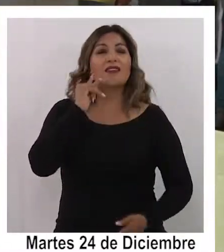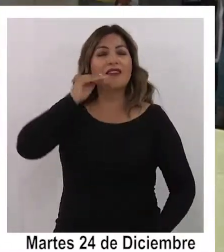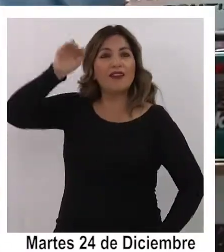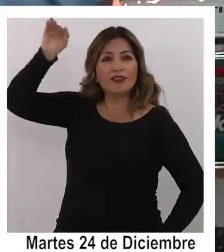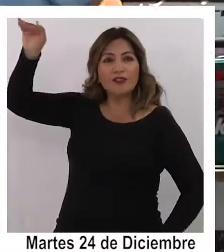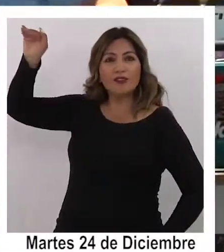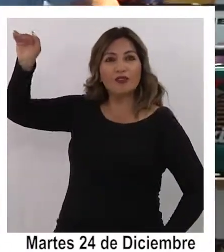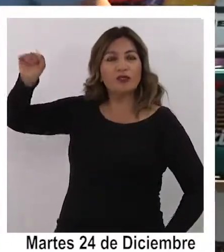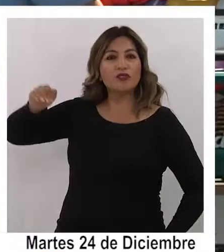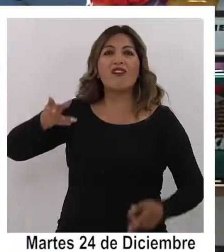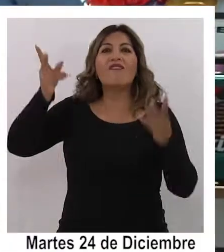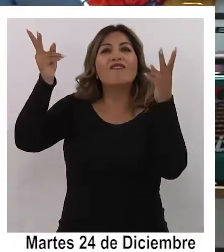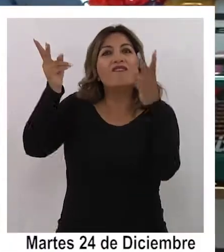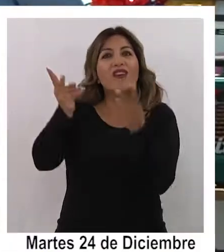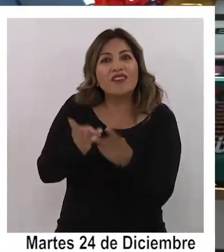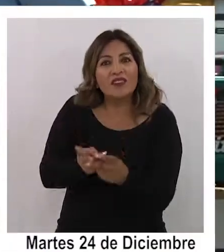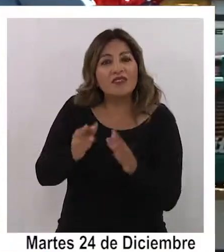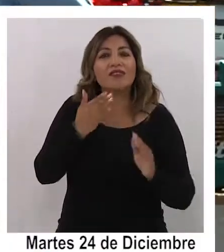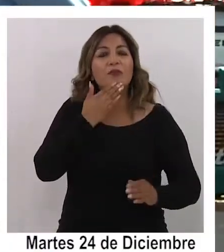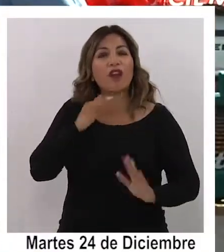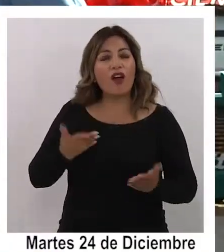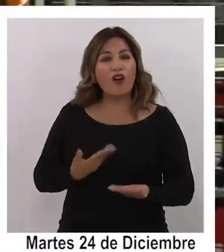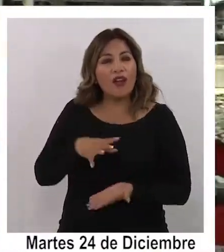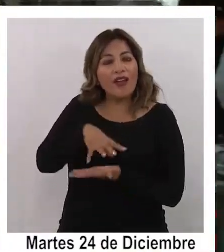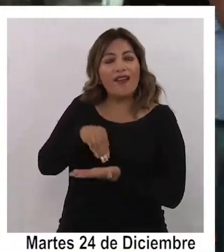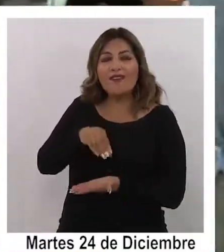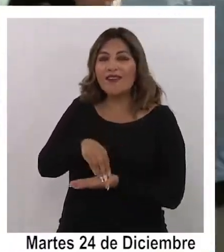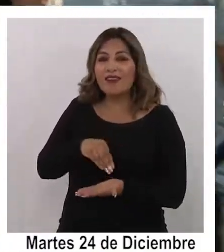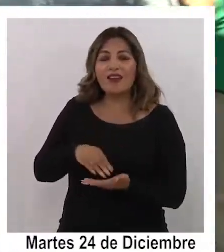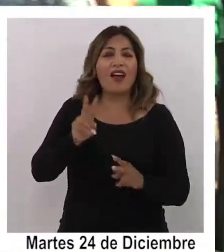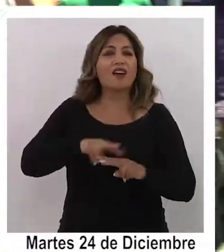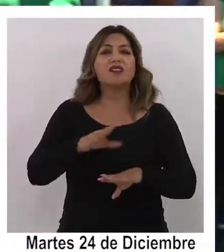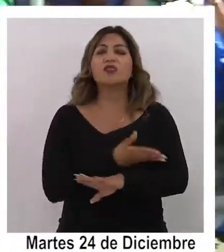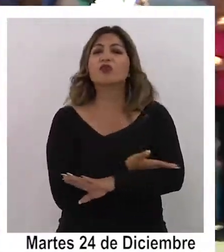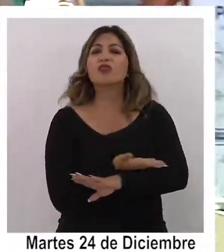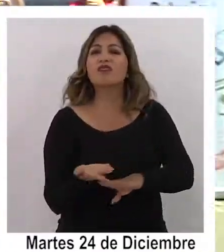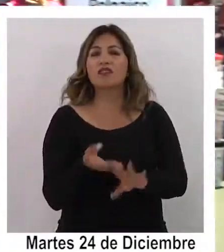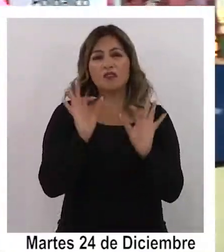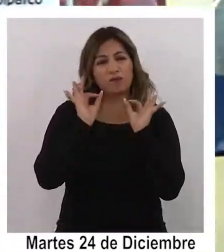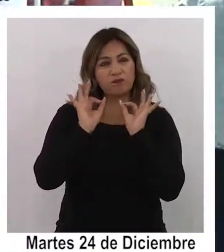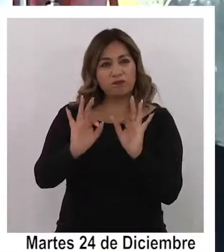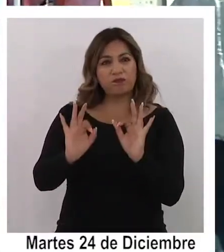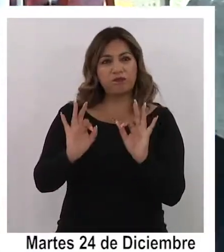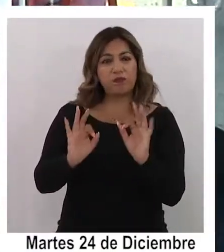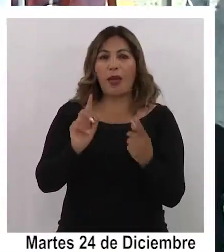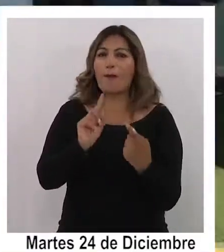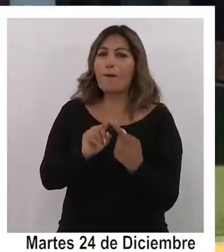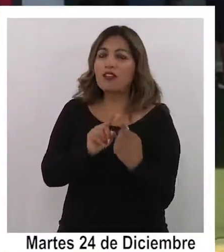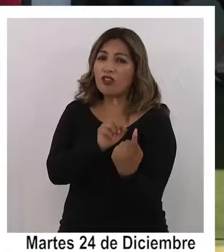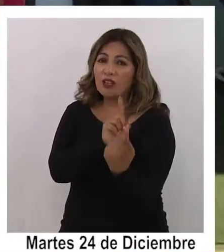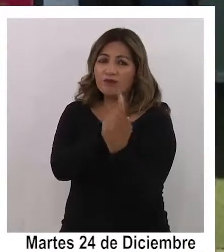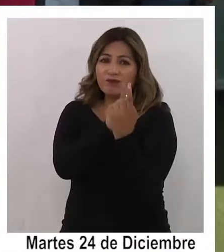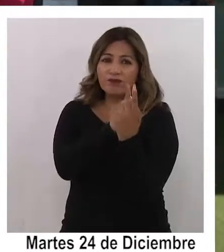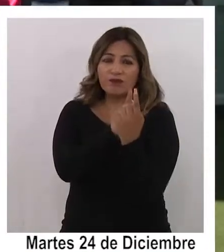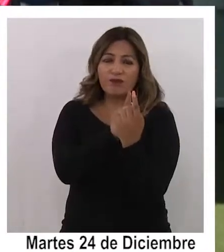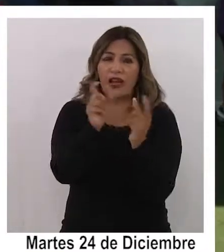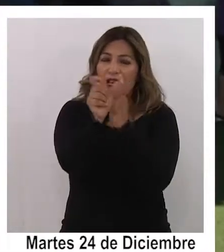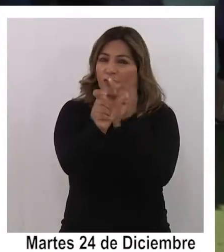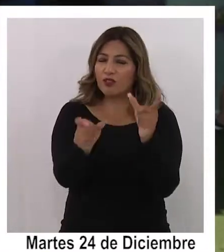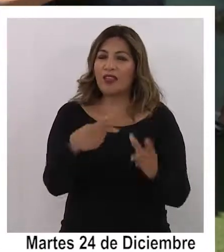En Iquique y Alto Hospicio, Vallenari desde ahora en Arica, entregando un servicio especializado y